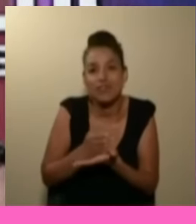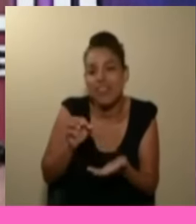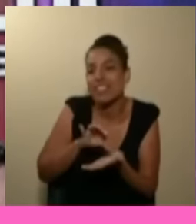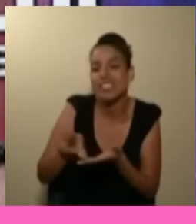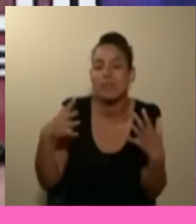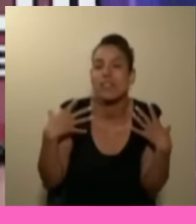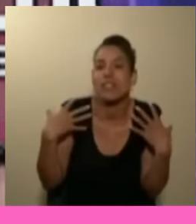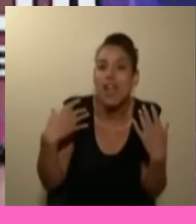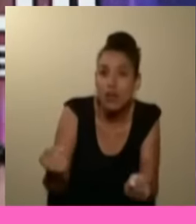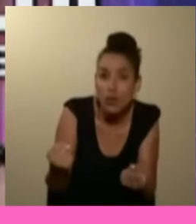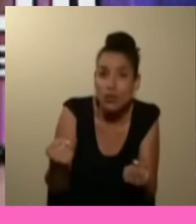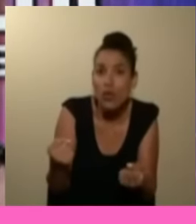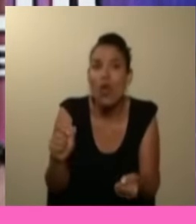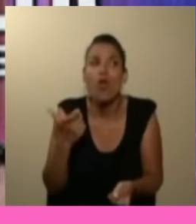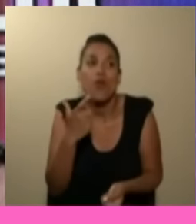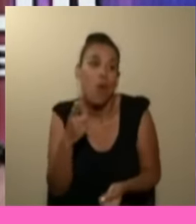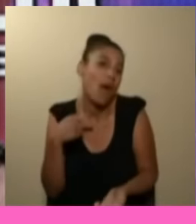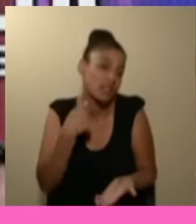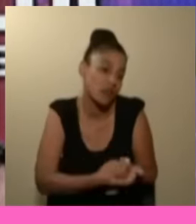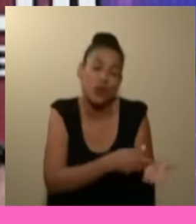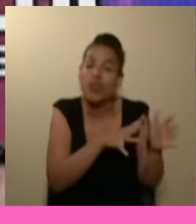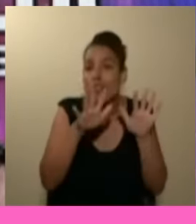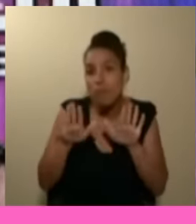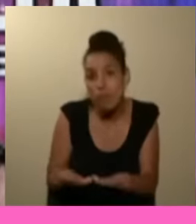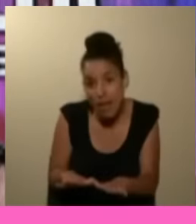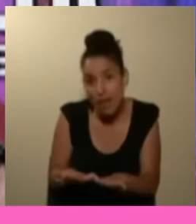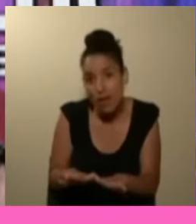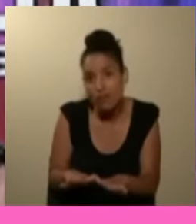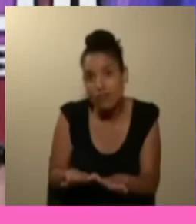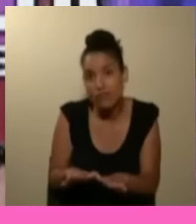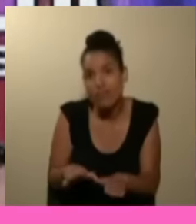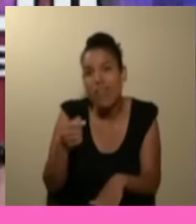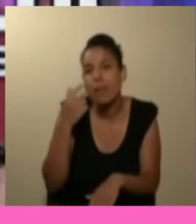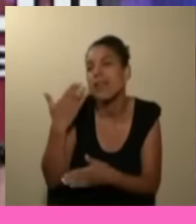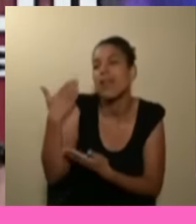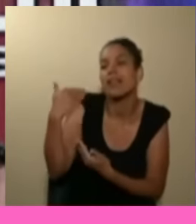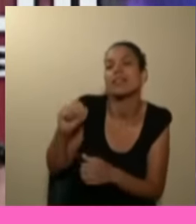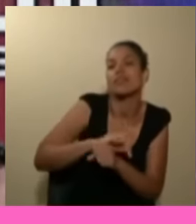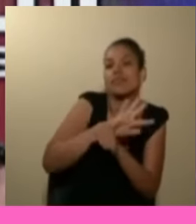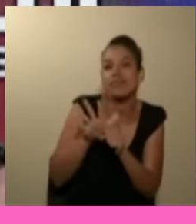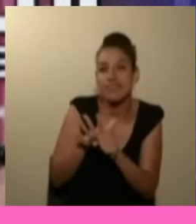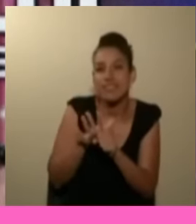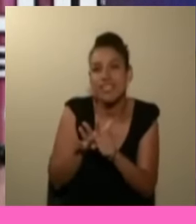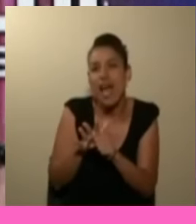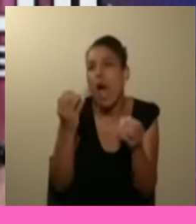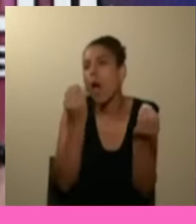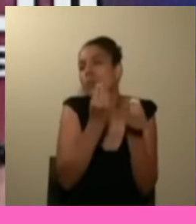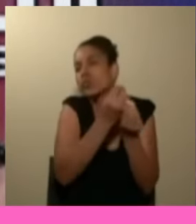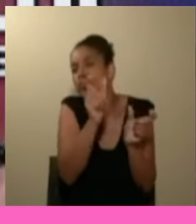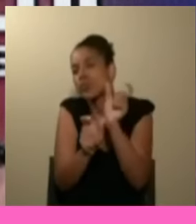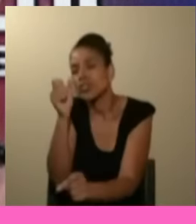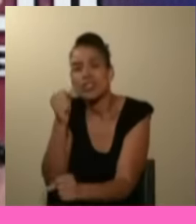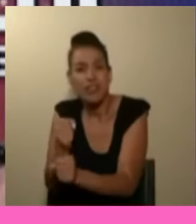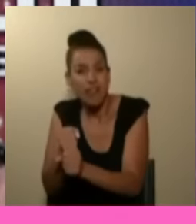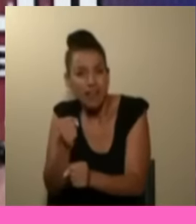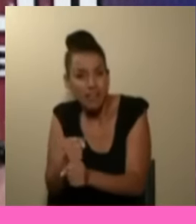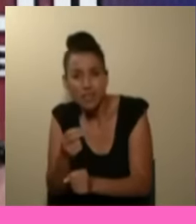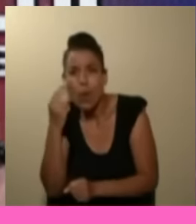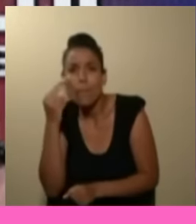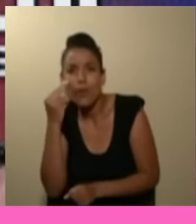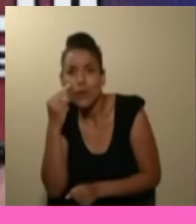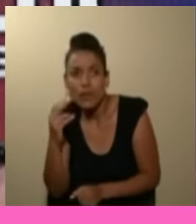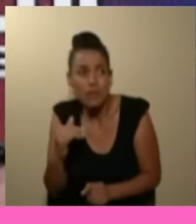tiene acceso al seguro de paro. Fíjense lo que pasó en la pandemia. Cientos de miles de trabajadores tuvieron dificultades de un día